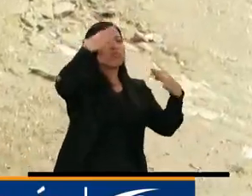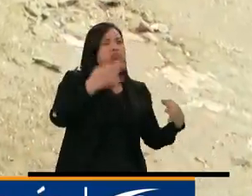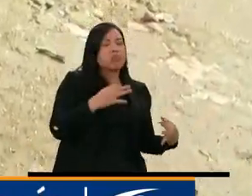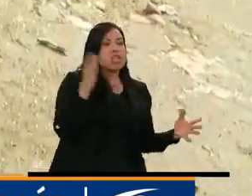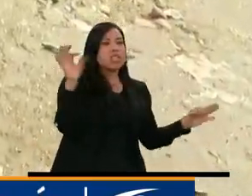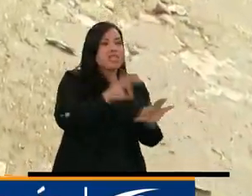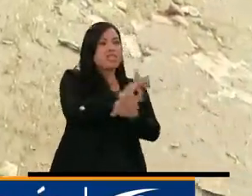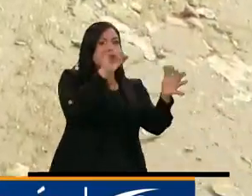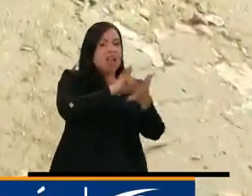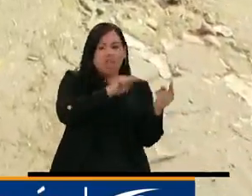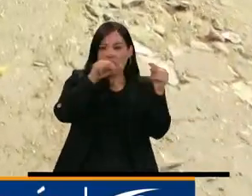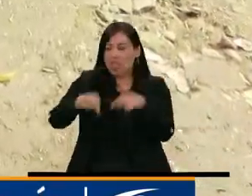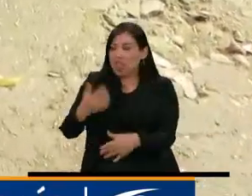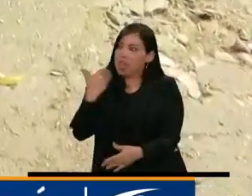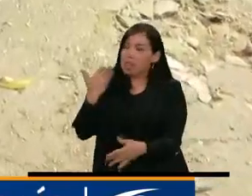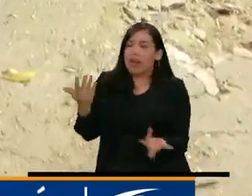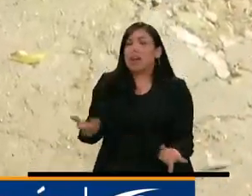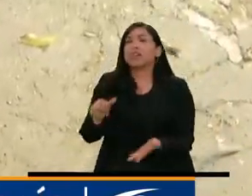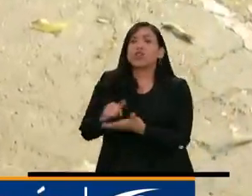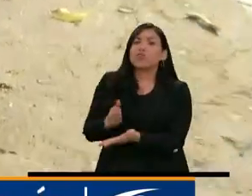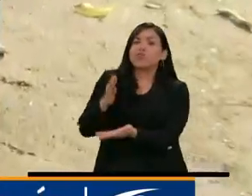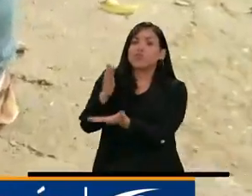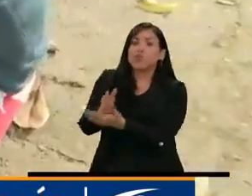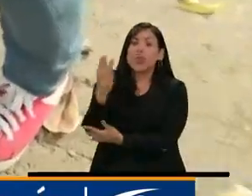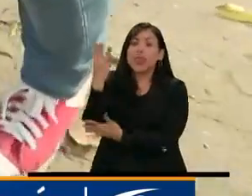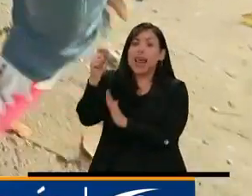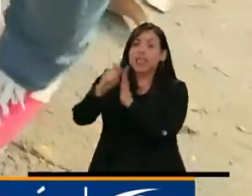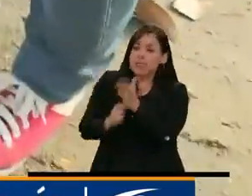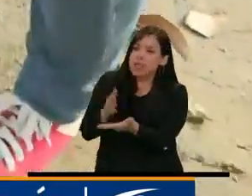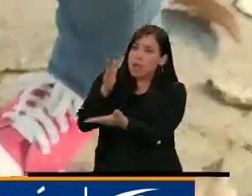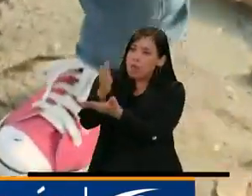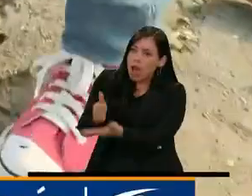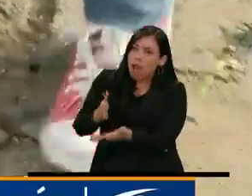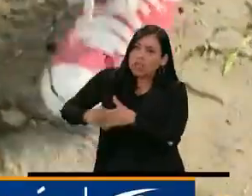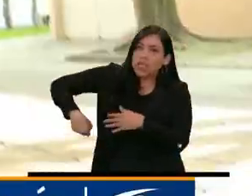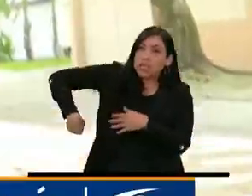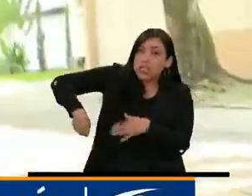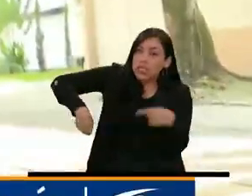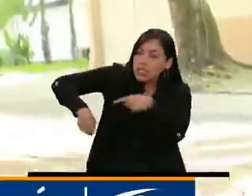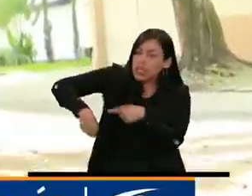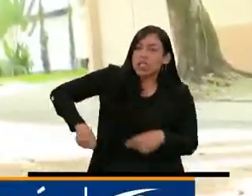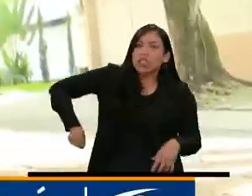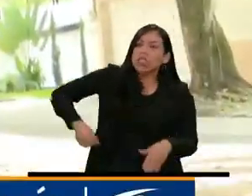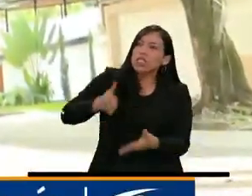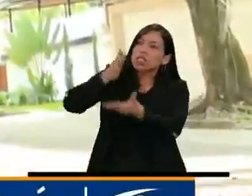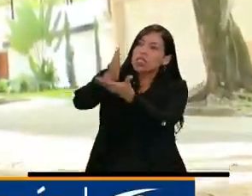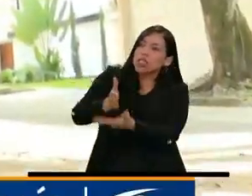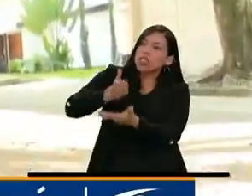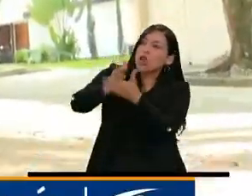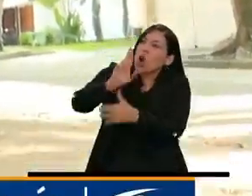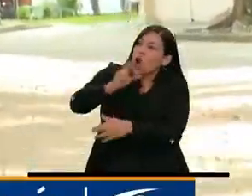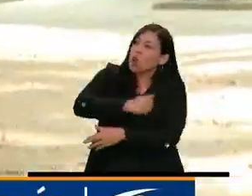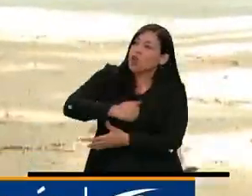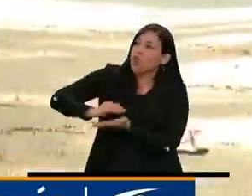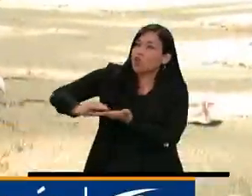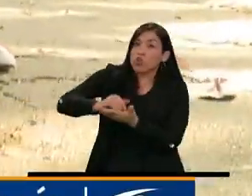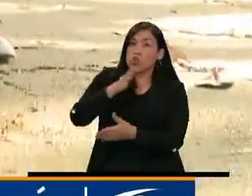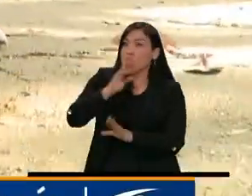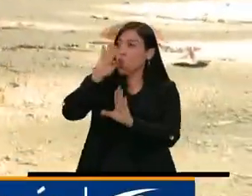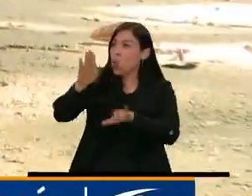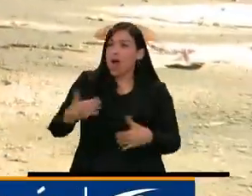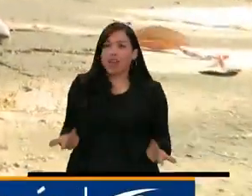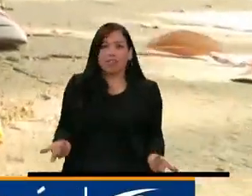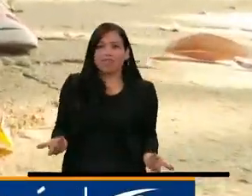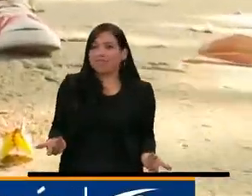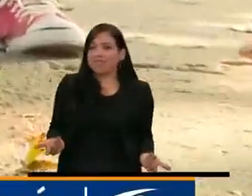anuncio de la cancelación de su vuelo, ha ido tres veces al aeropuerto, con la maleta en la mano y la esperanza de una solución, pero no la ha